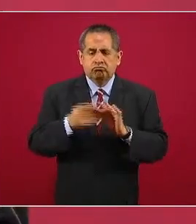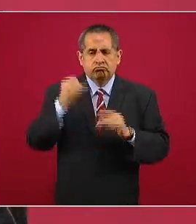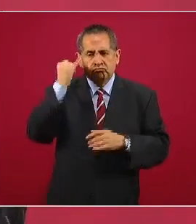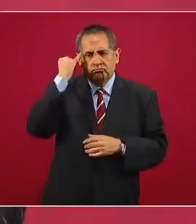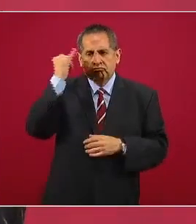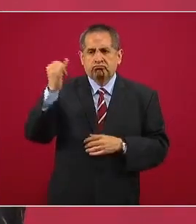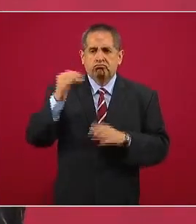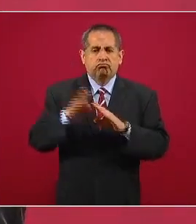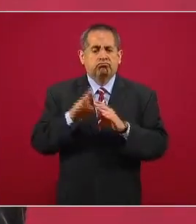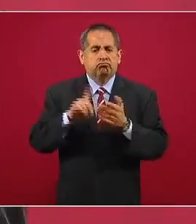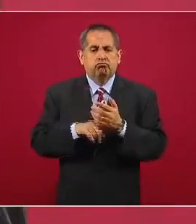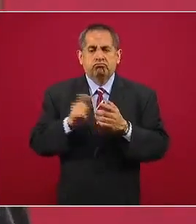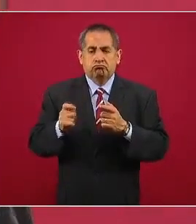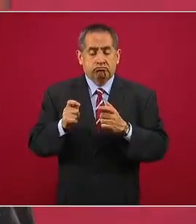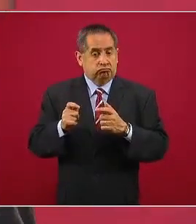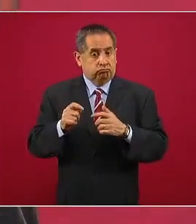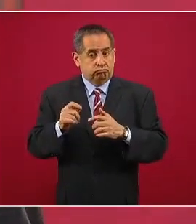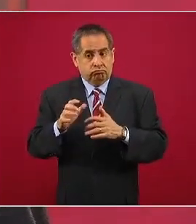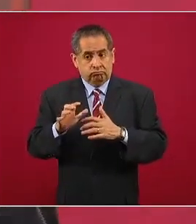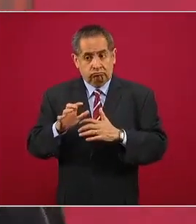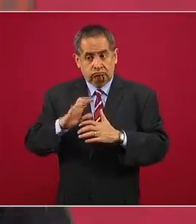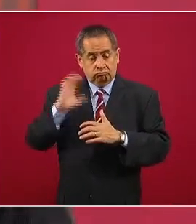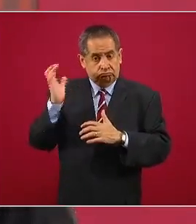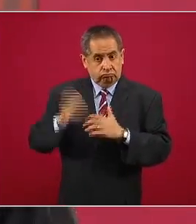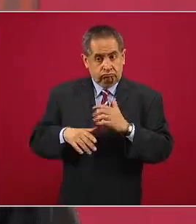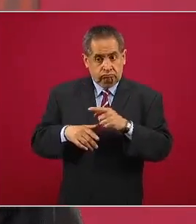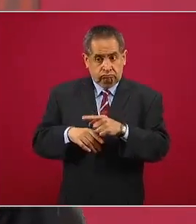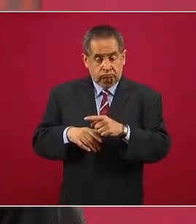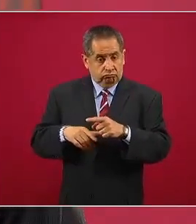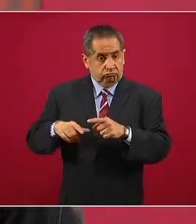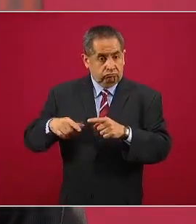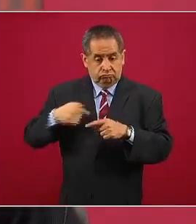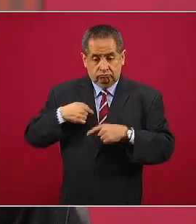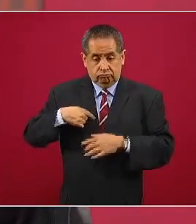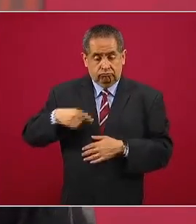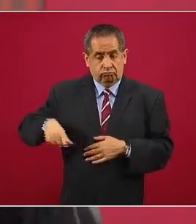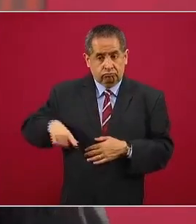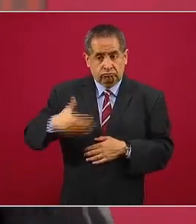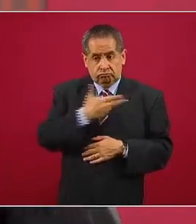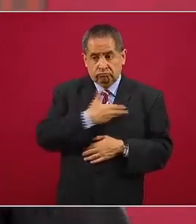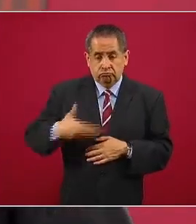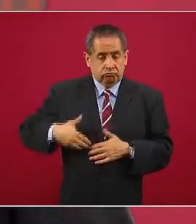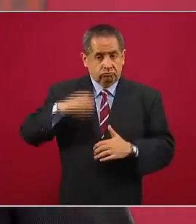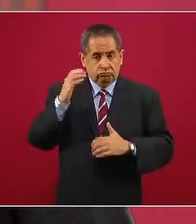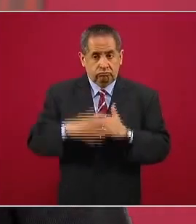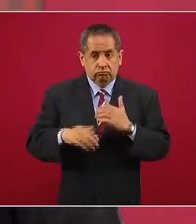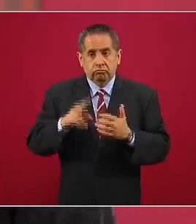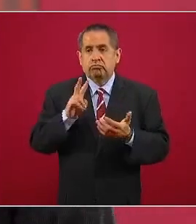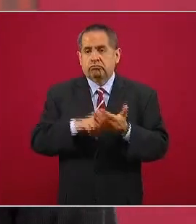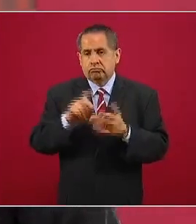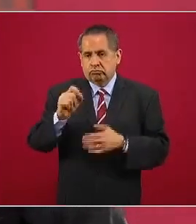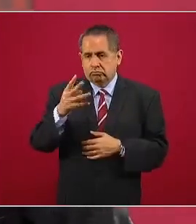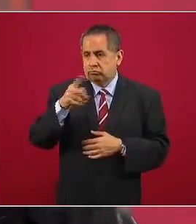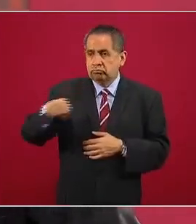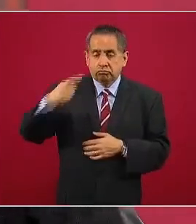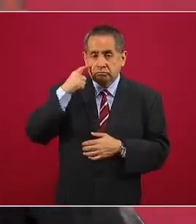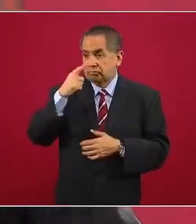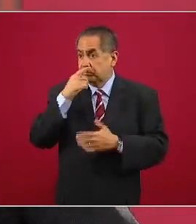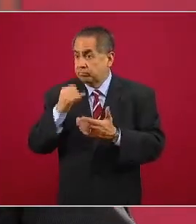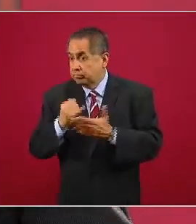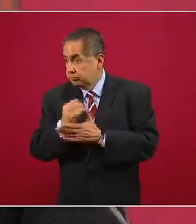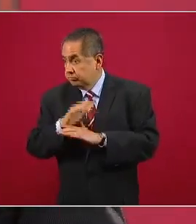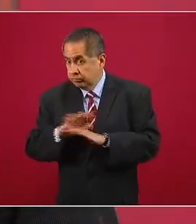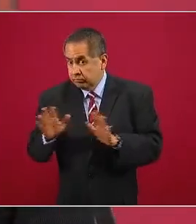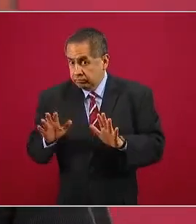es de que cuando terminemos el gobierno, en el 24, si así lo decide la gente,